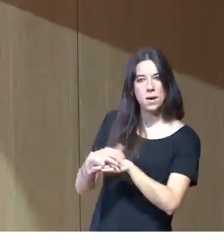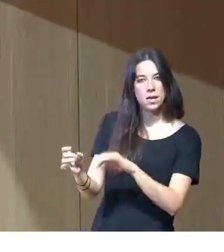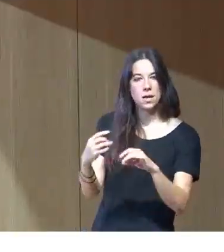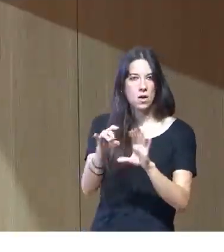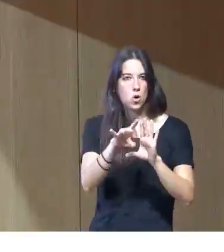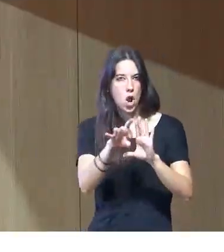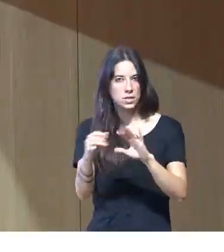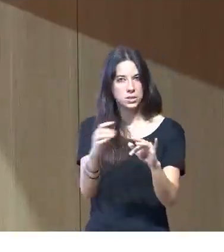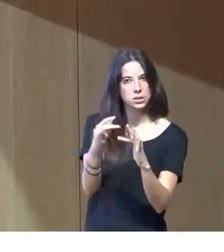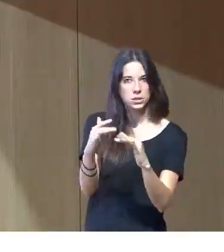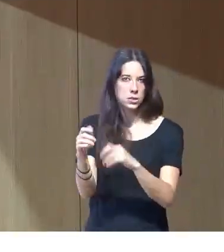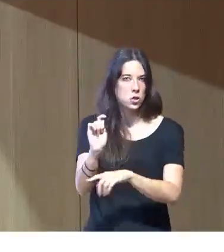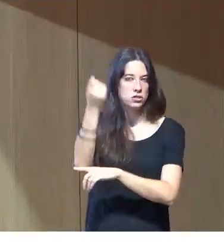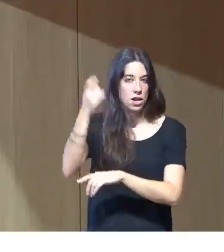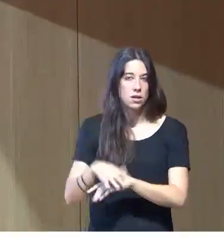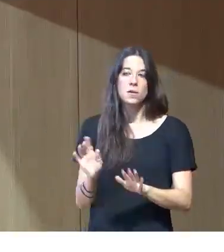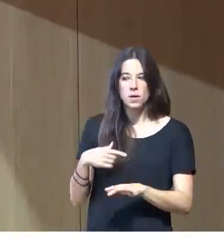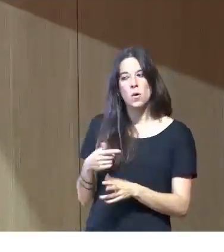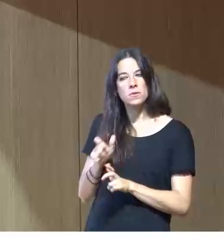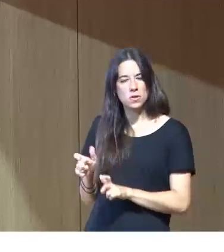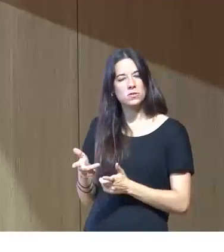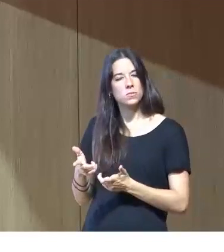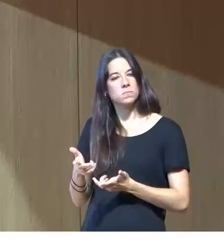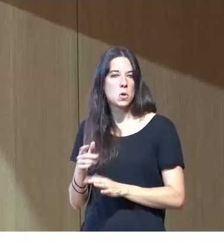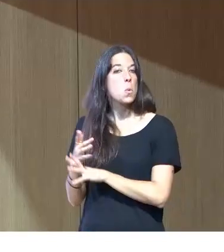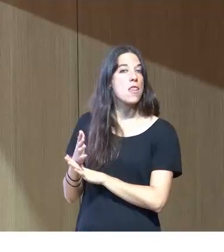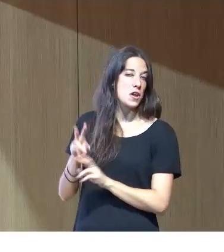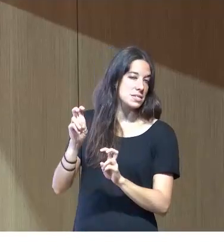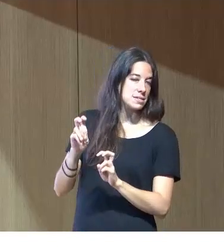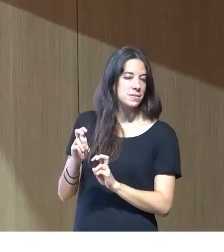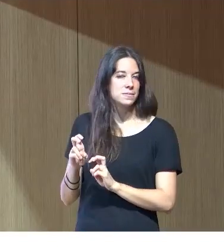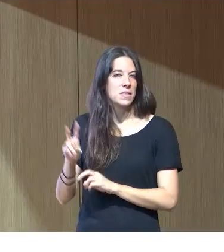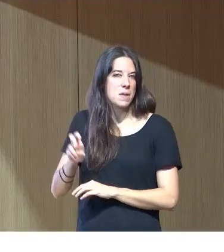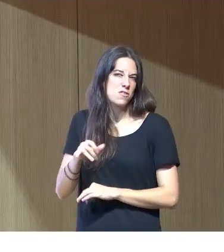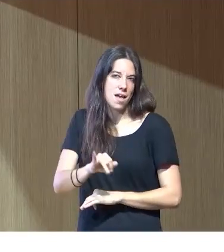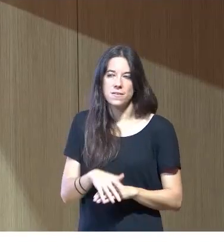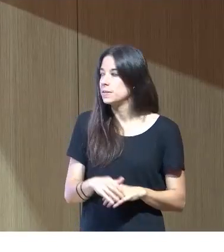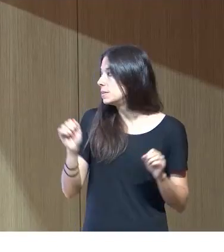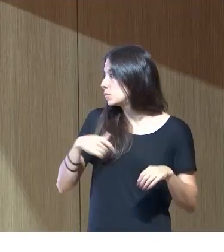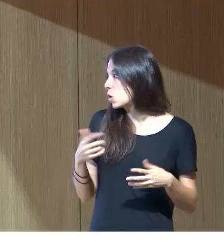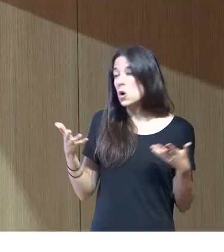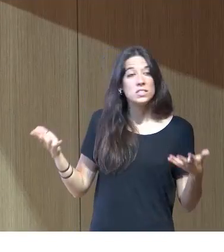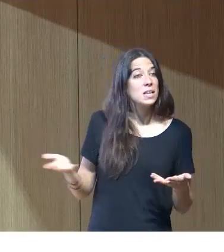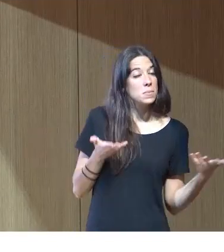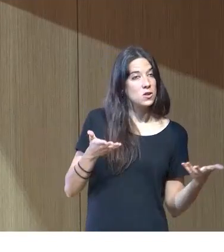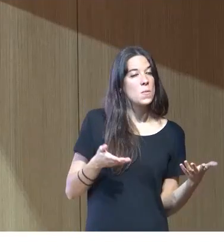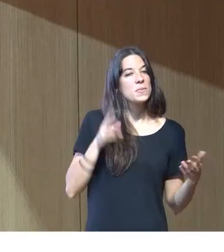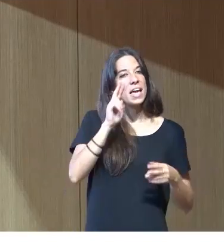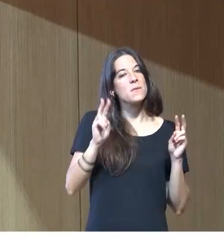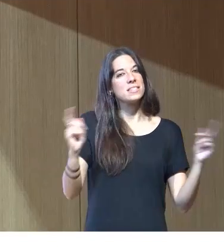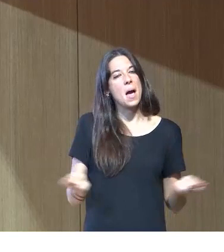totalmente Pues yo os invito a ver un par de campañas que lanzamos en inserta una se llama un futuro de miedo